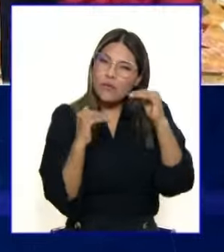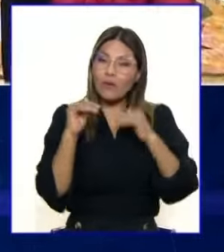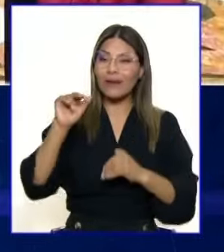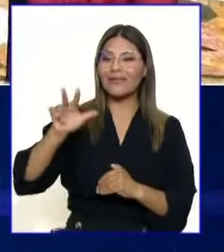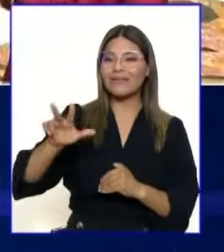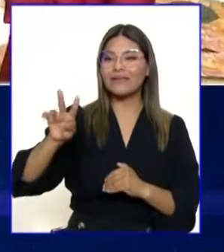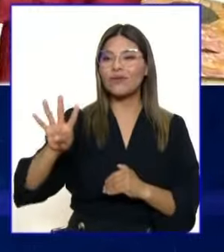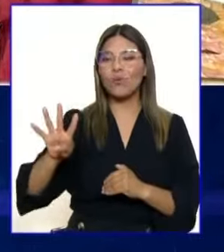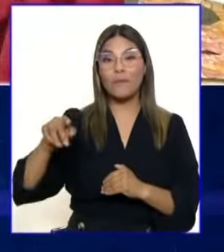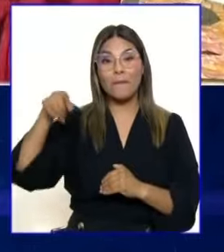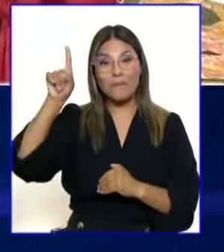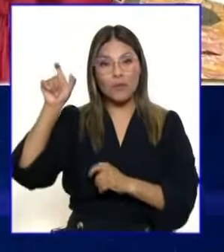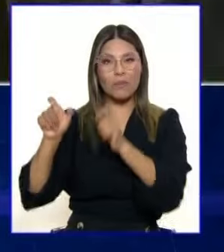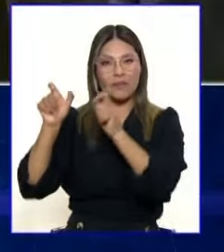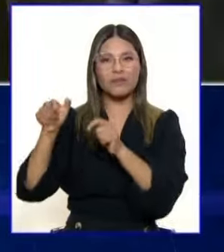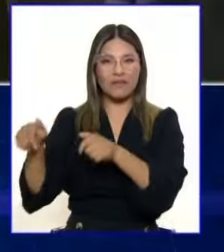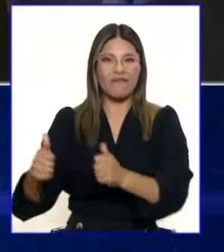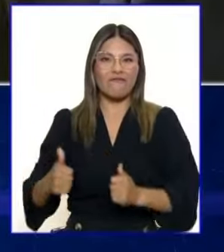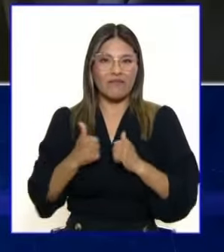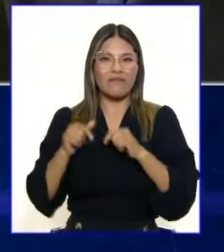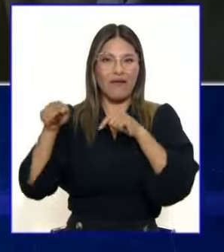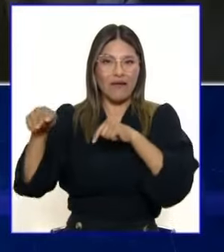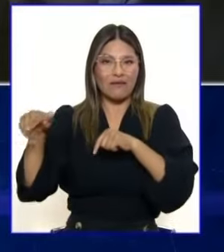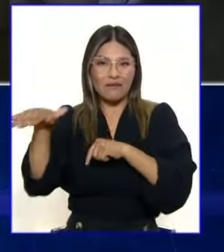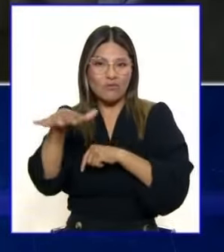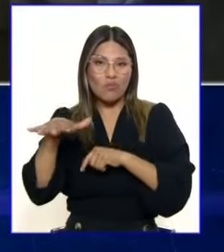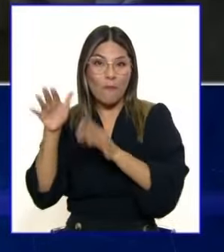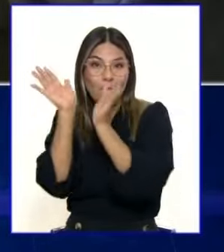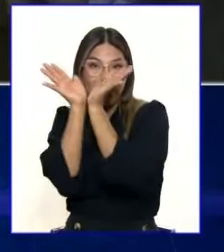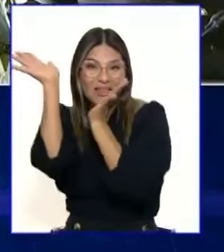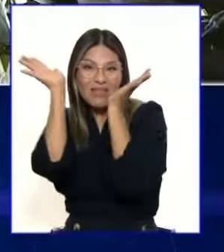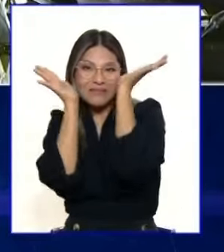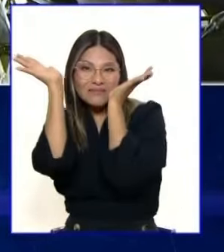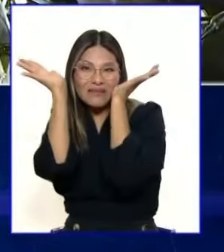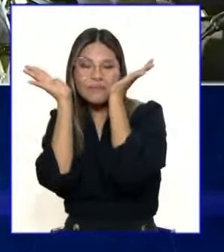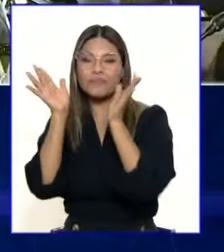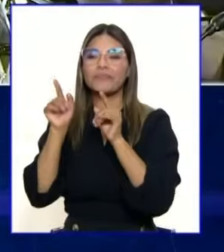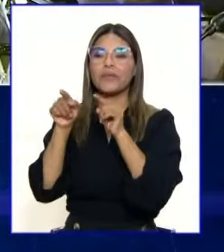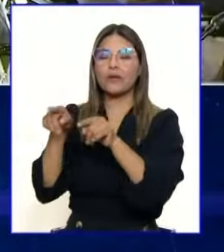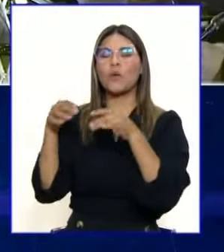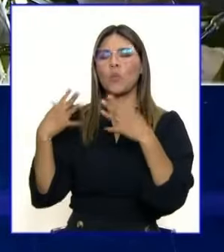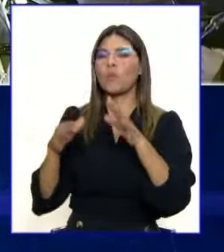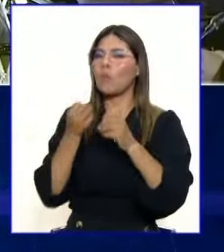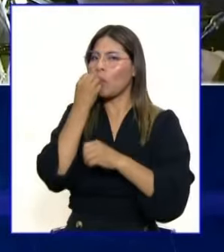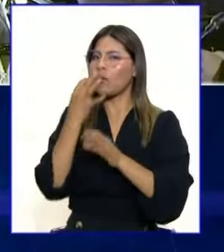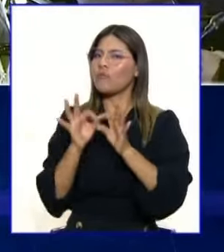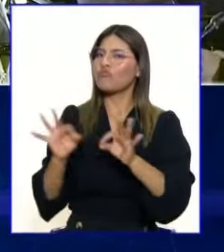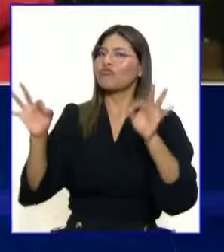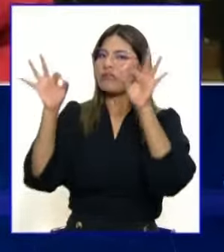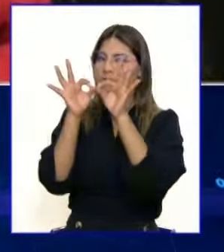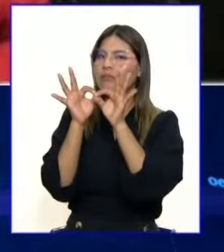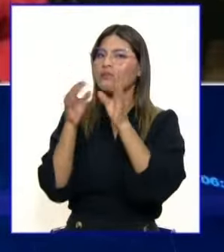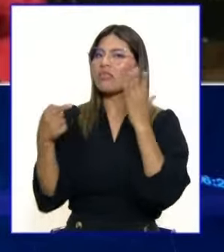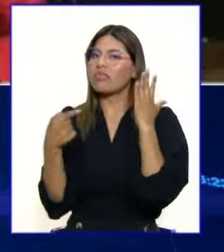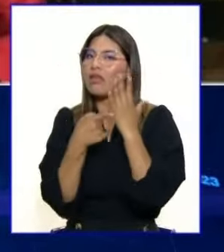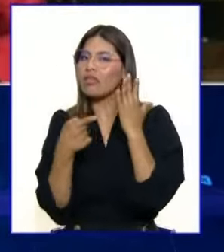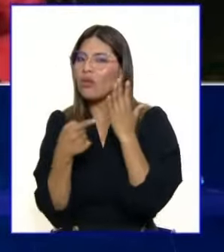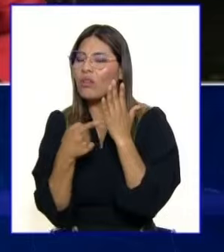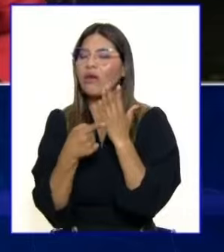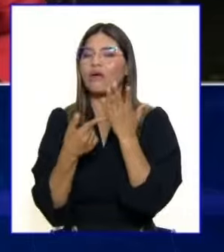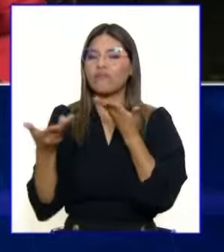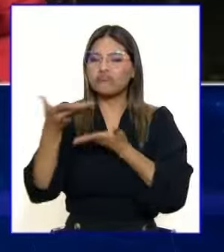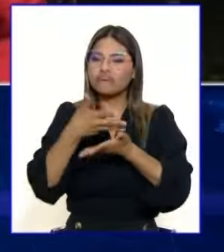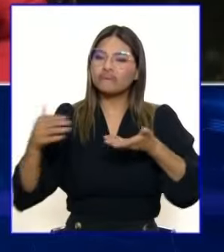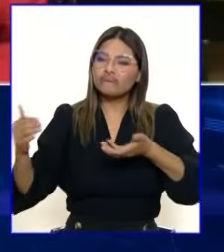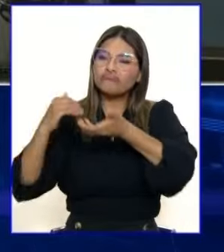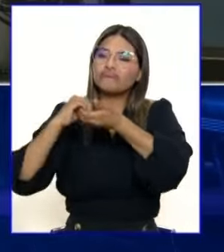Y hablamos de un país que también tiene una base tecnológica muy importante. Se han firmado convenios, por ejemplo, para desarrollar